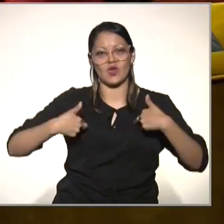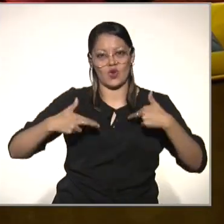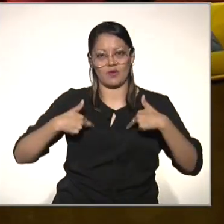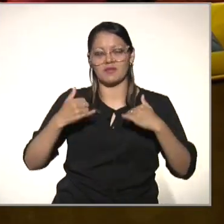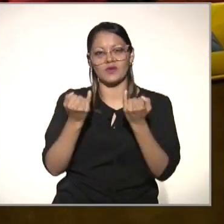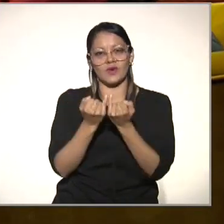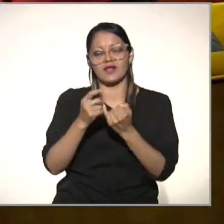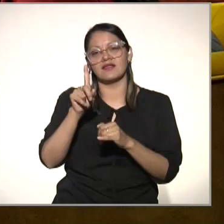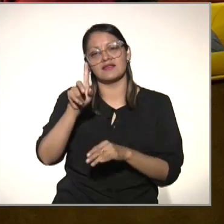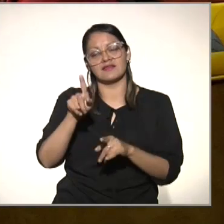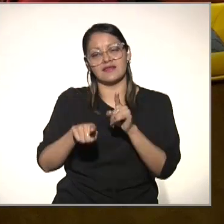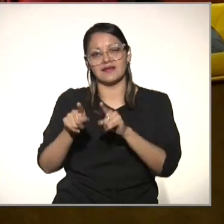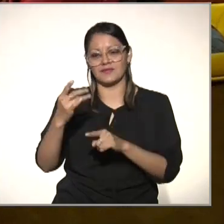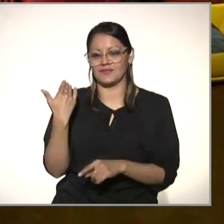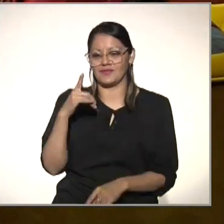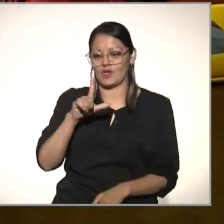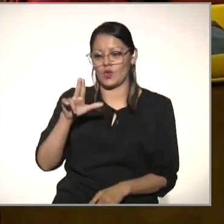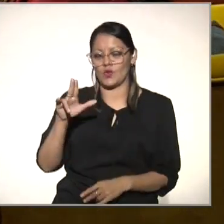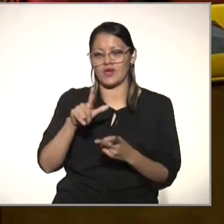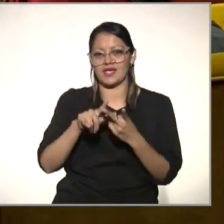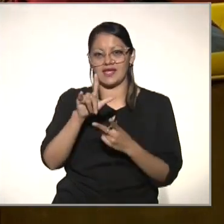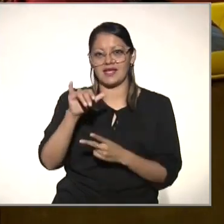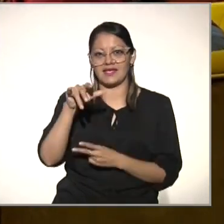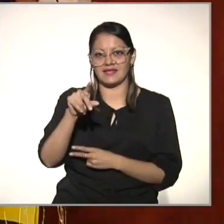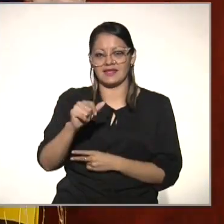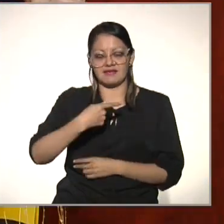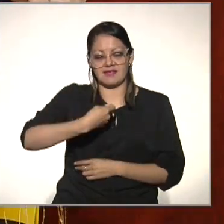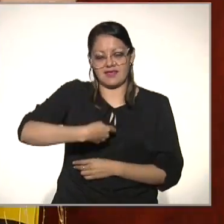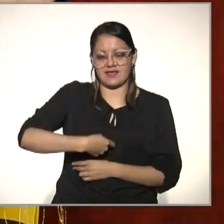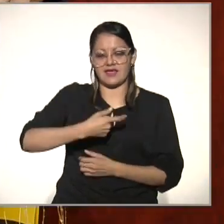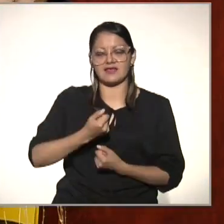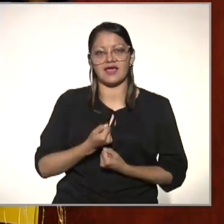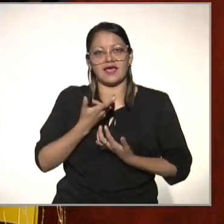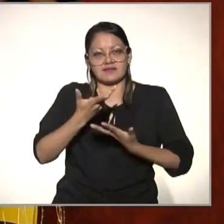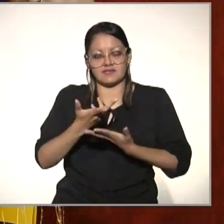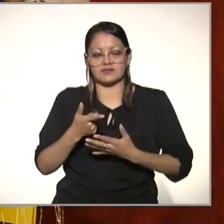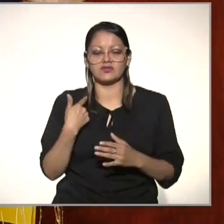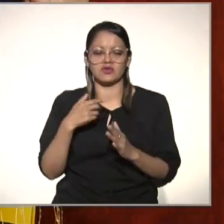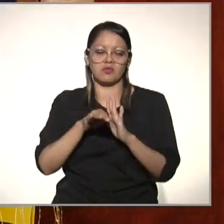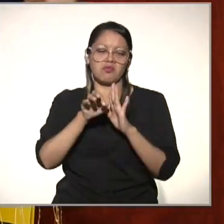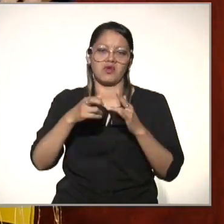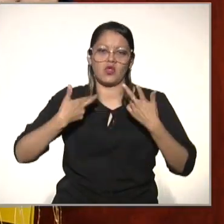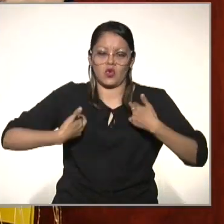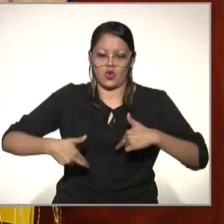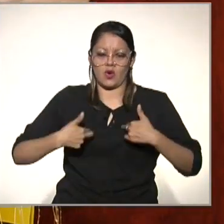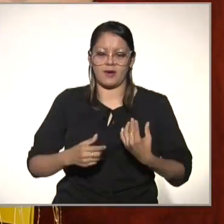mucho que ver con las distinciones que hacían Lu y Linda entre identidad de género y expresión de género, ¿no? Puedo vestirme